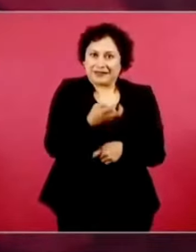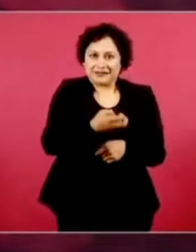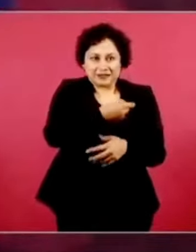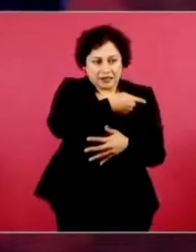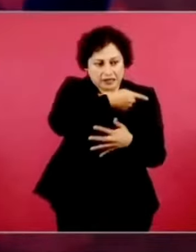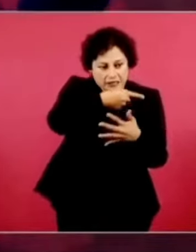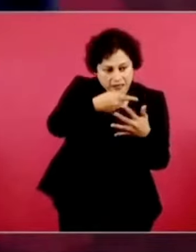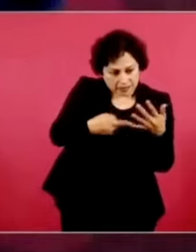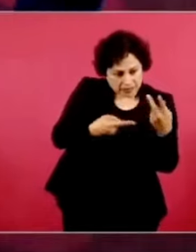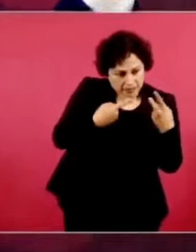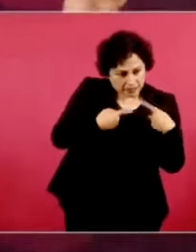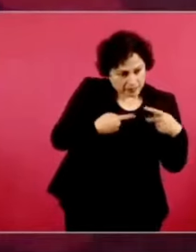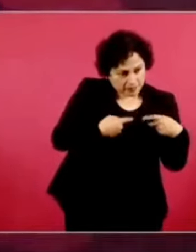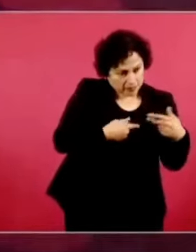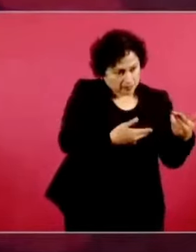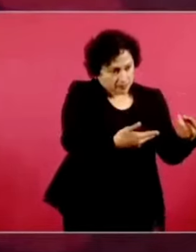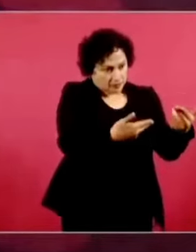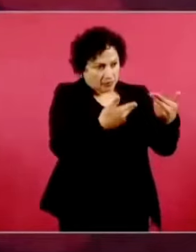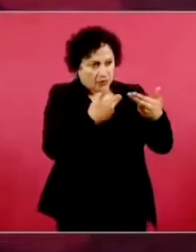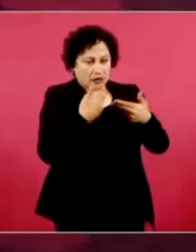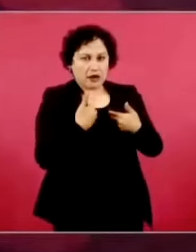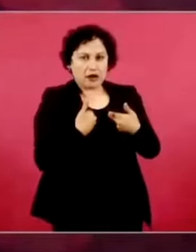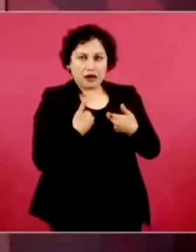es que hicimos nuestro plan,